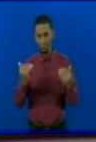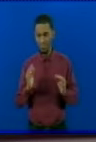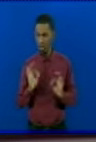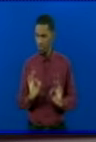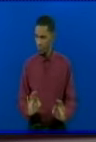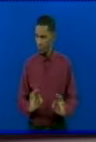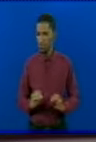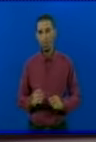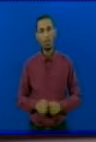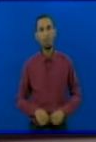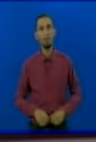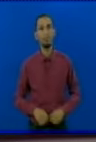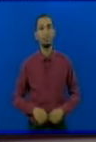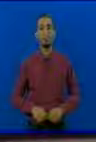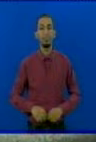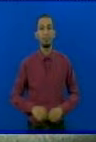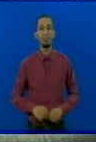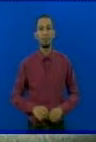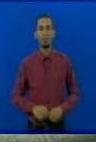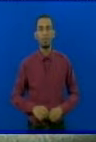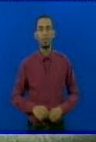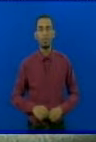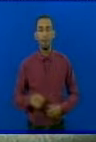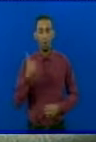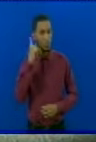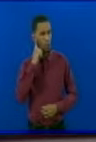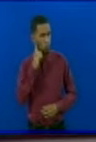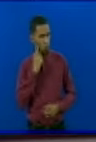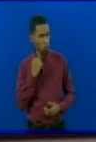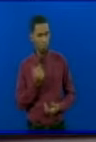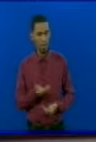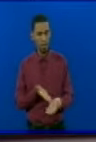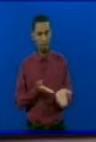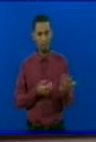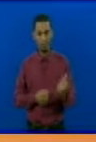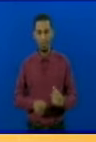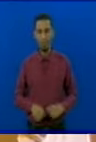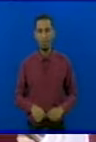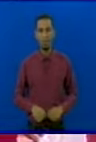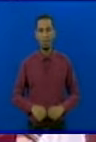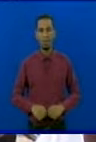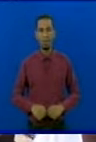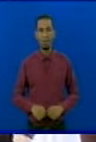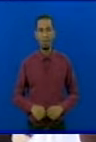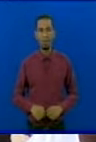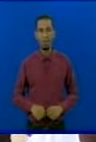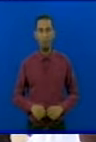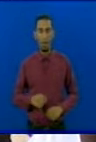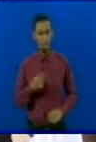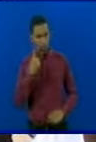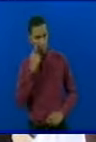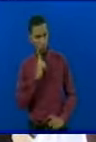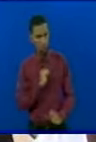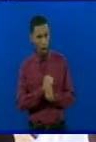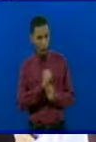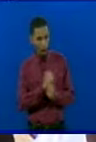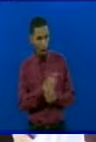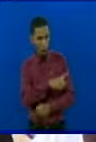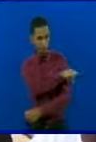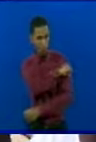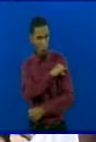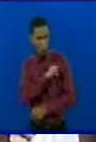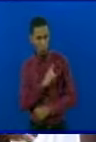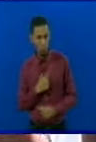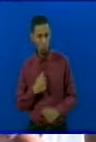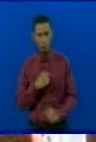el pueblo a través de nuestros diversos canales? Vamos a escuchar entonces el siguiente material. Mira, yo trabajo en Proce. Voy a trabajar